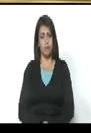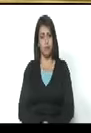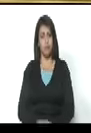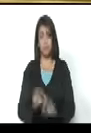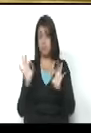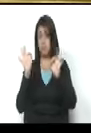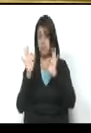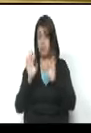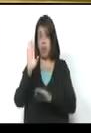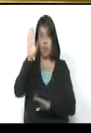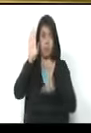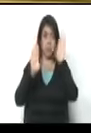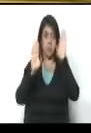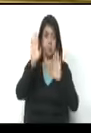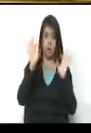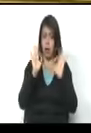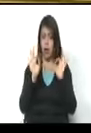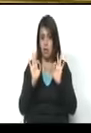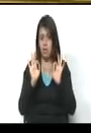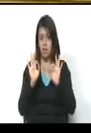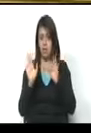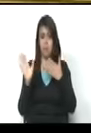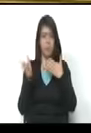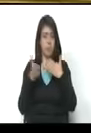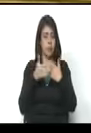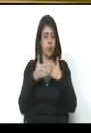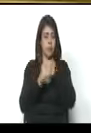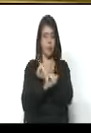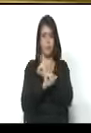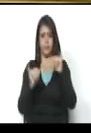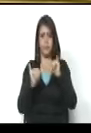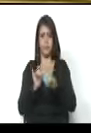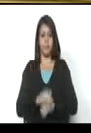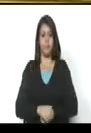¿Nadie más anotado en derecho a palabra? Se cierra el debate.